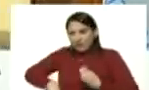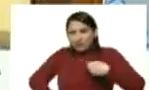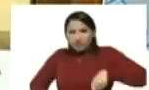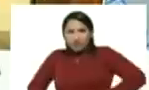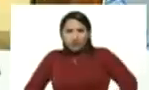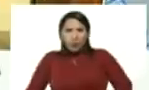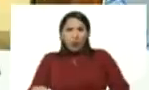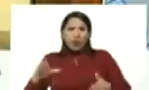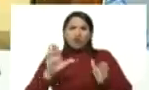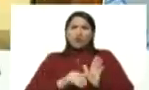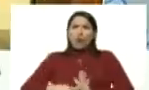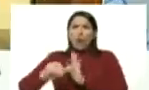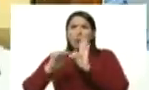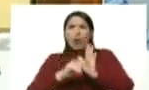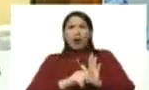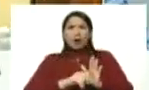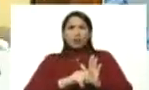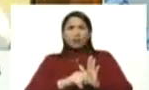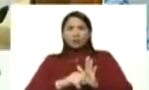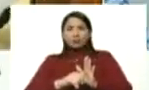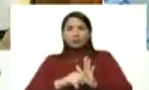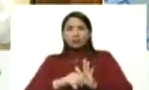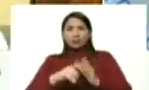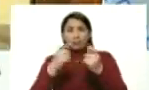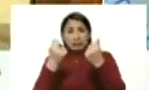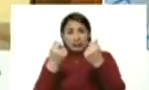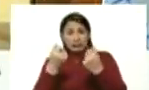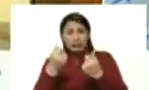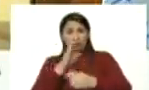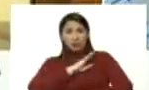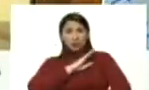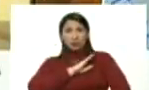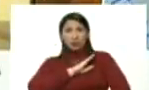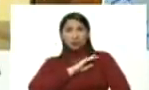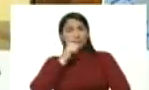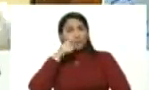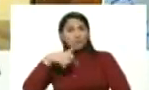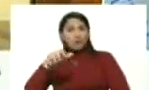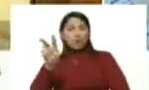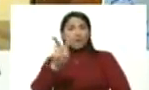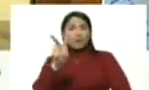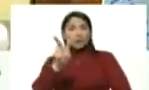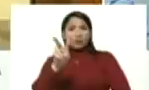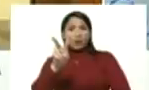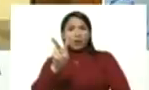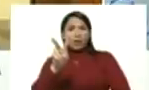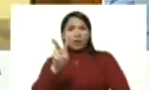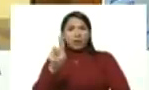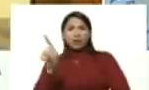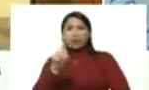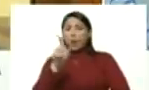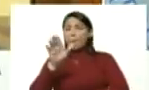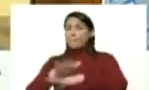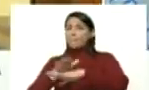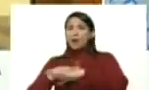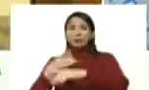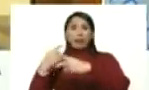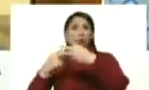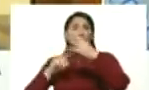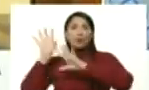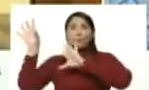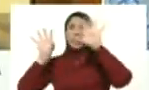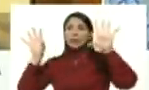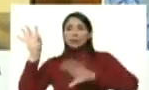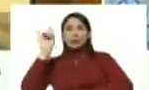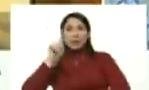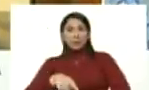y dilapidar el dinero de, en este caso, del pueblo de Venezuela, no les ocurra a ellos también.